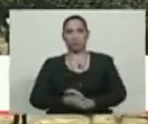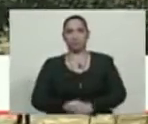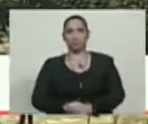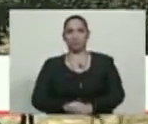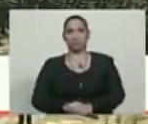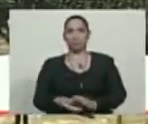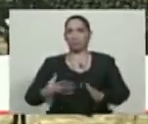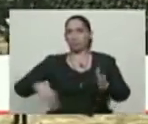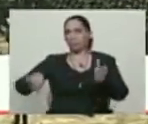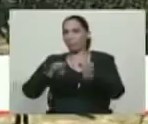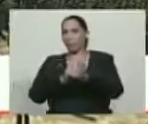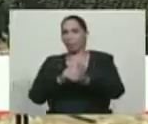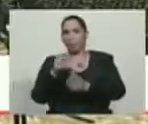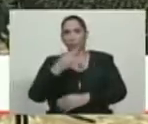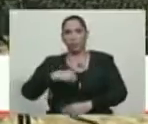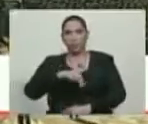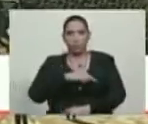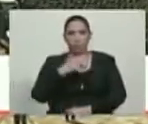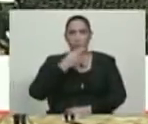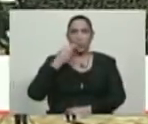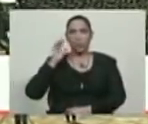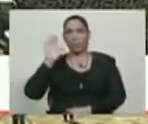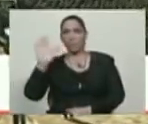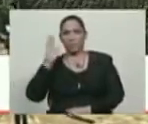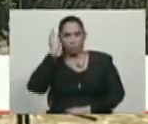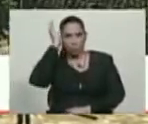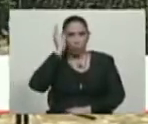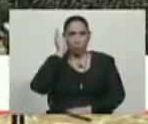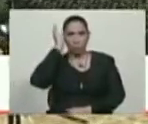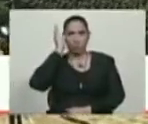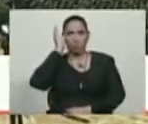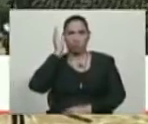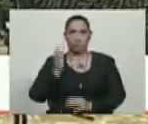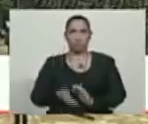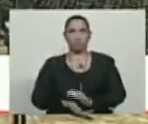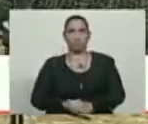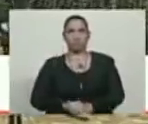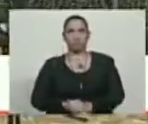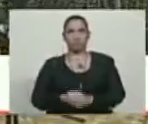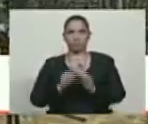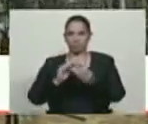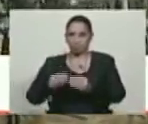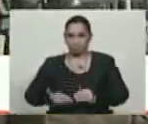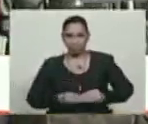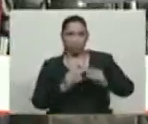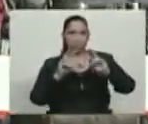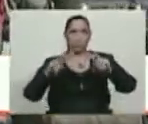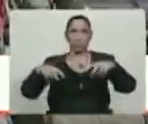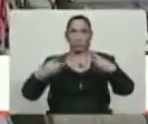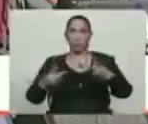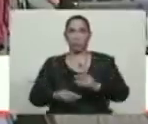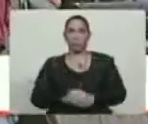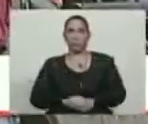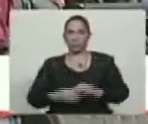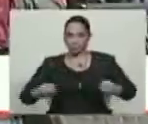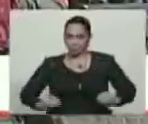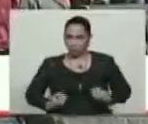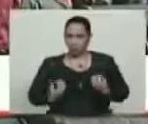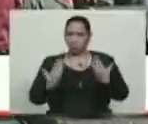Renovar nuestro juramento, nuestro compromiso, nuestra conciencia. Renovarlo, renovarlo,